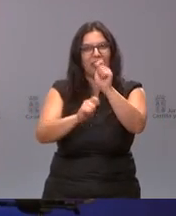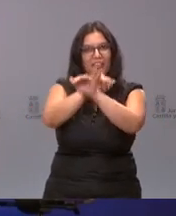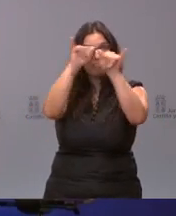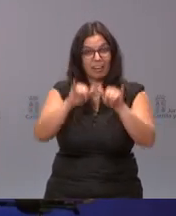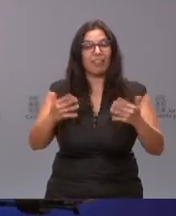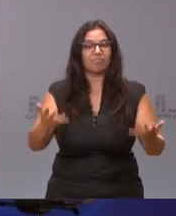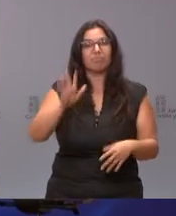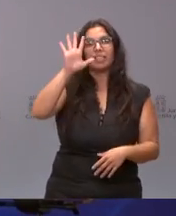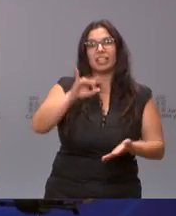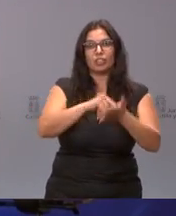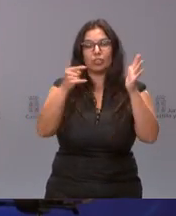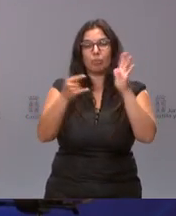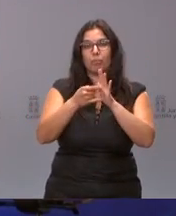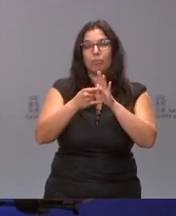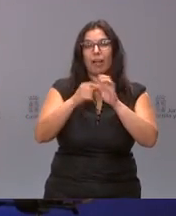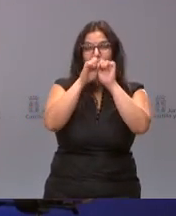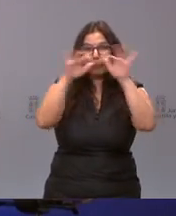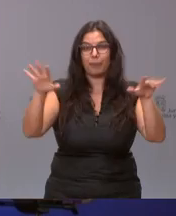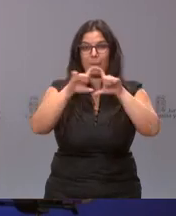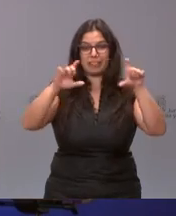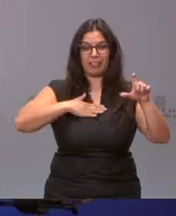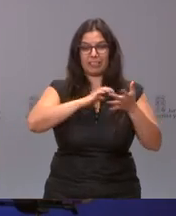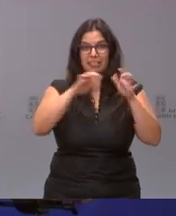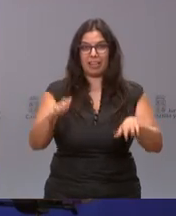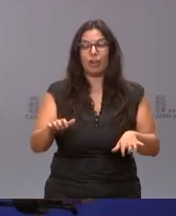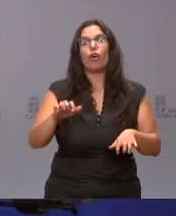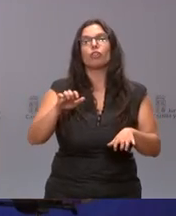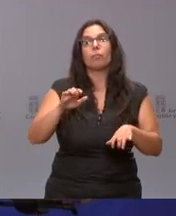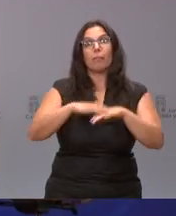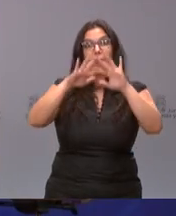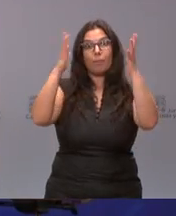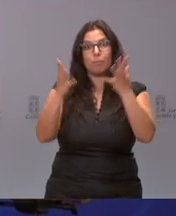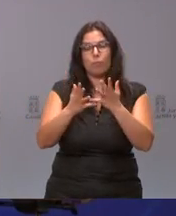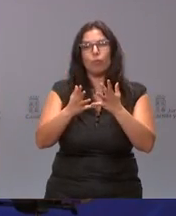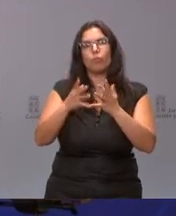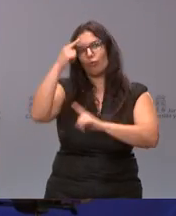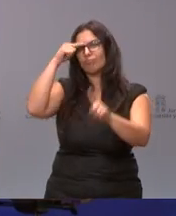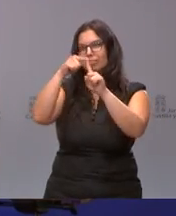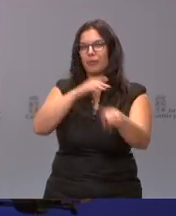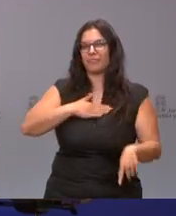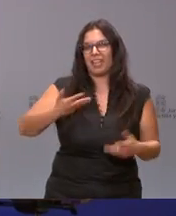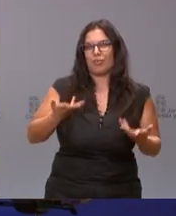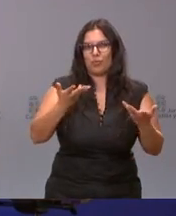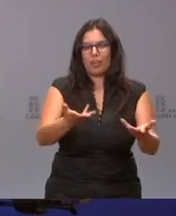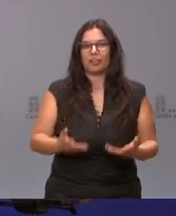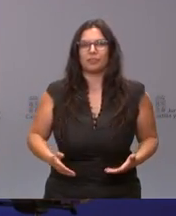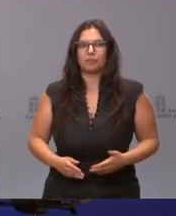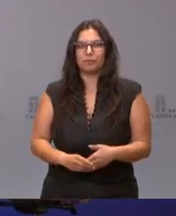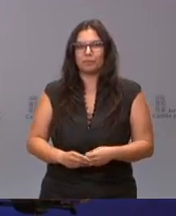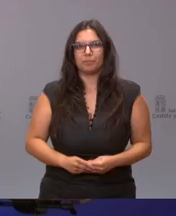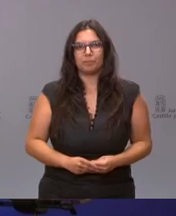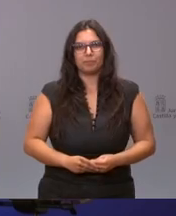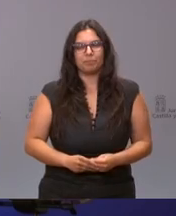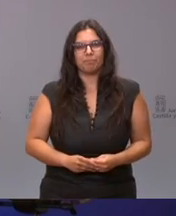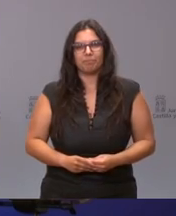Quinto Plan de Internacionalización Empresarial de Castilla y León quiere ayudarte a conseguirlo. Alemania es uno de los mercados principales